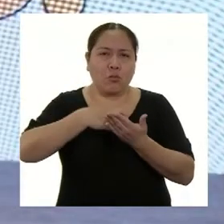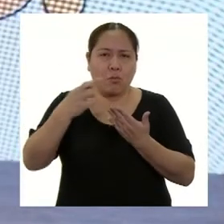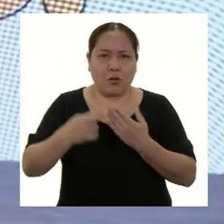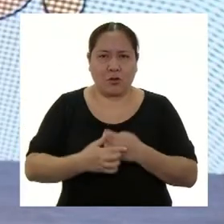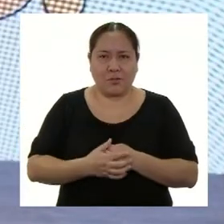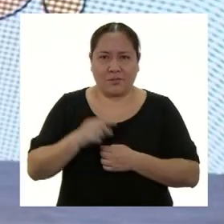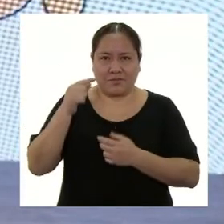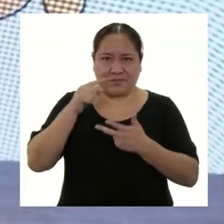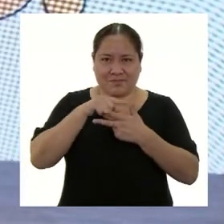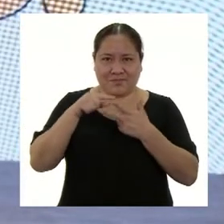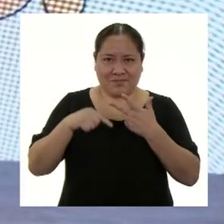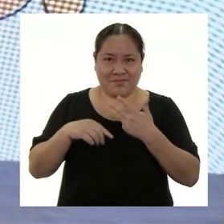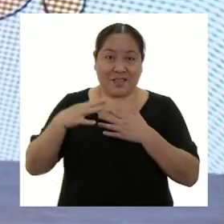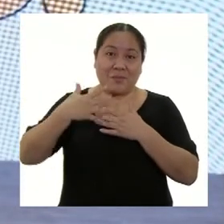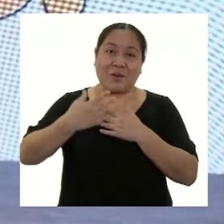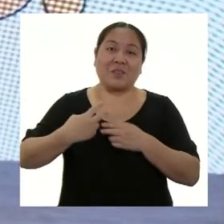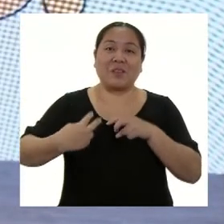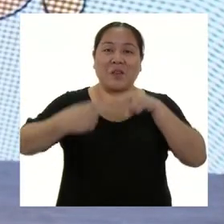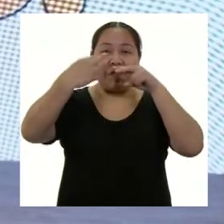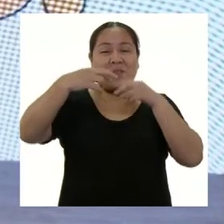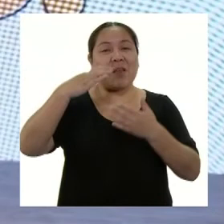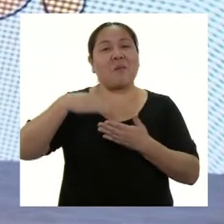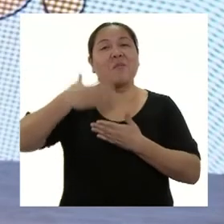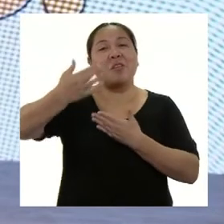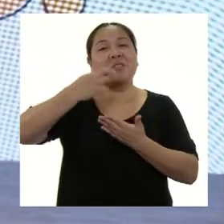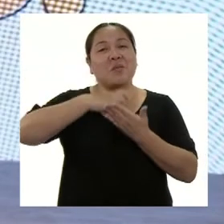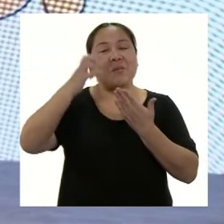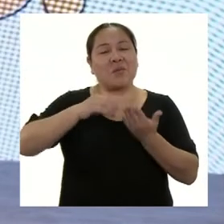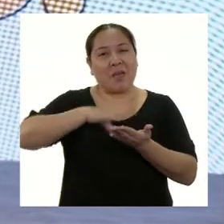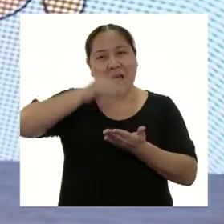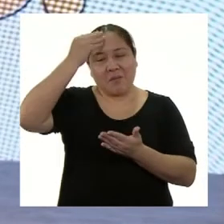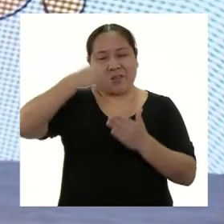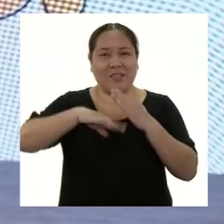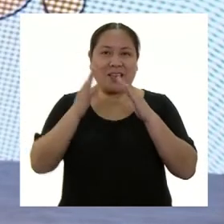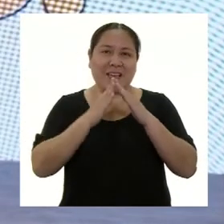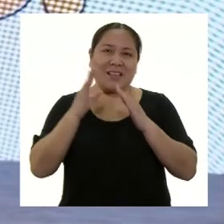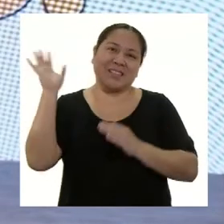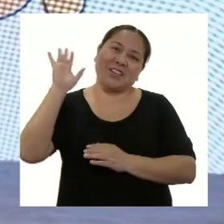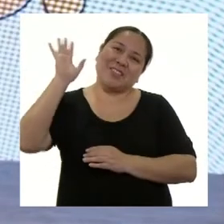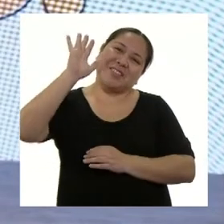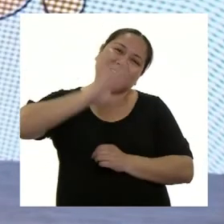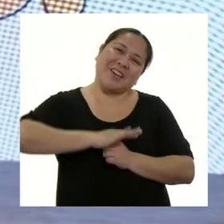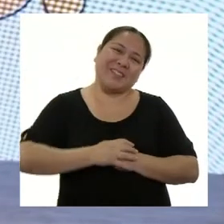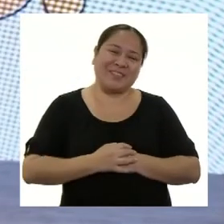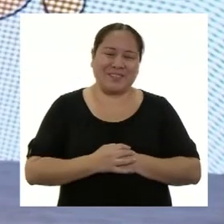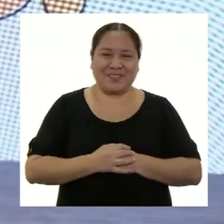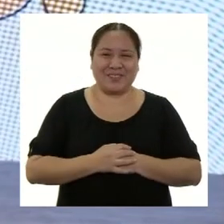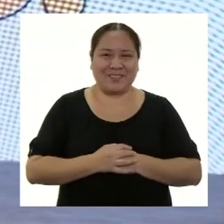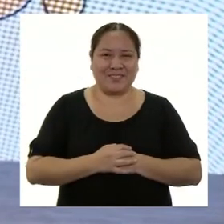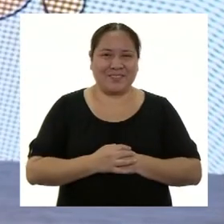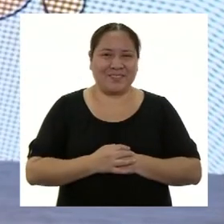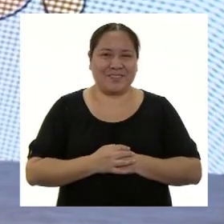Eso no más. Nos vemos en el próximo programa de Aprende en Casa. ¡Chao, chao, chao!